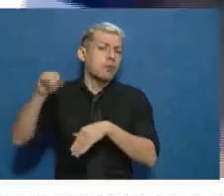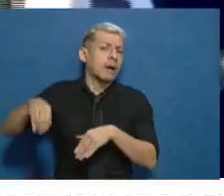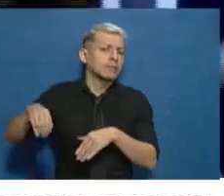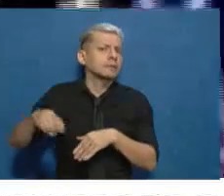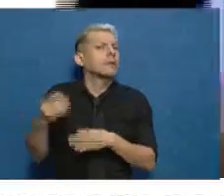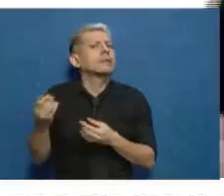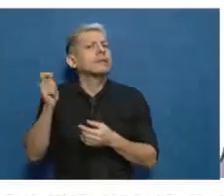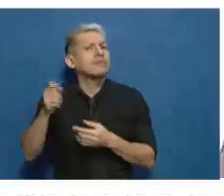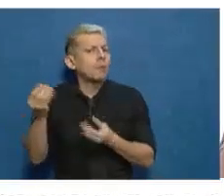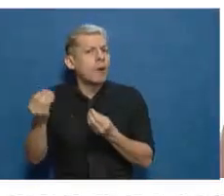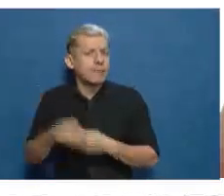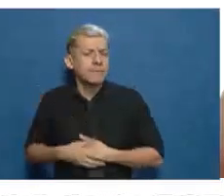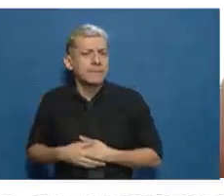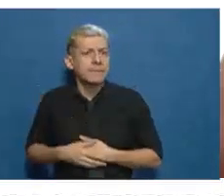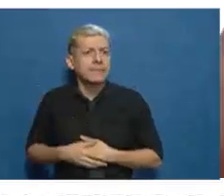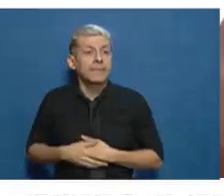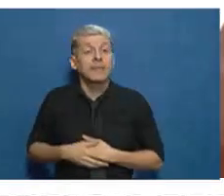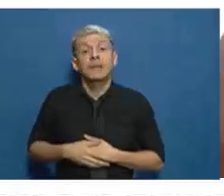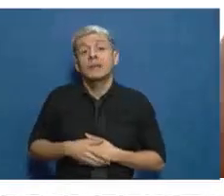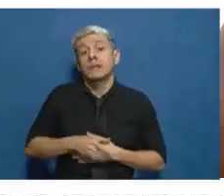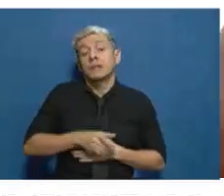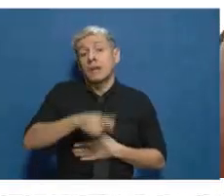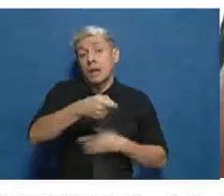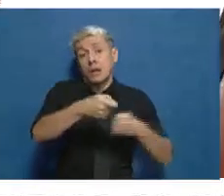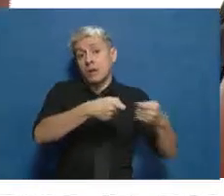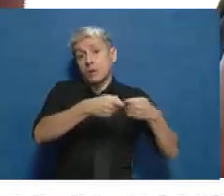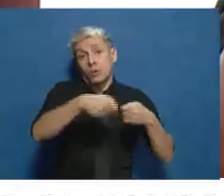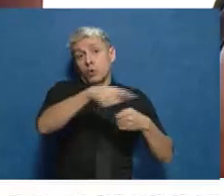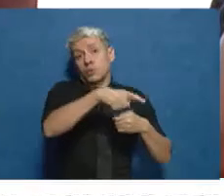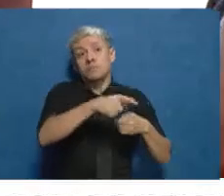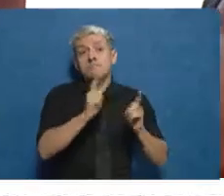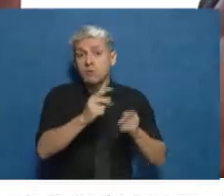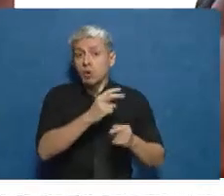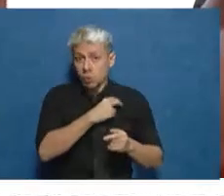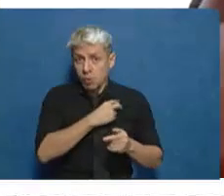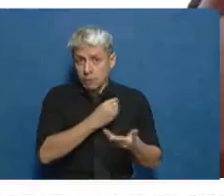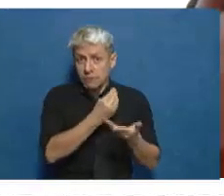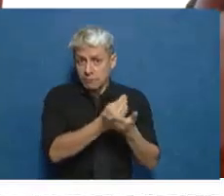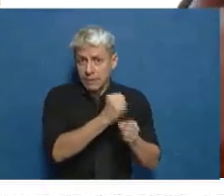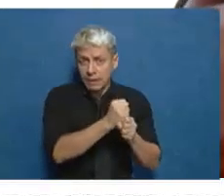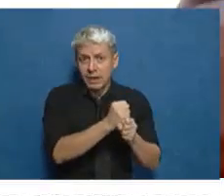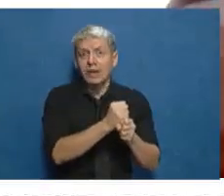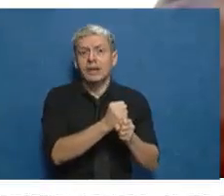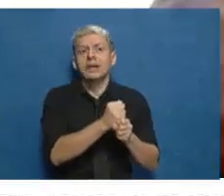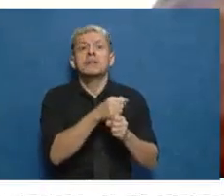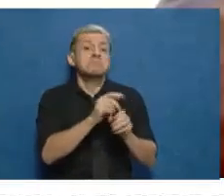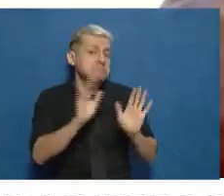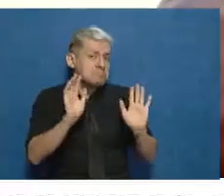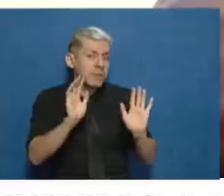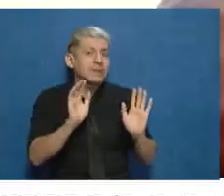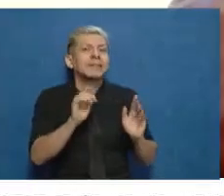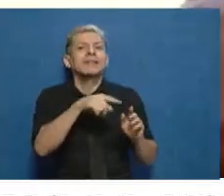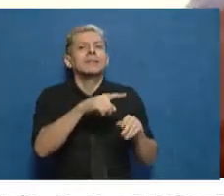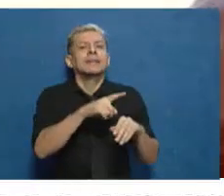menos? Bueno, lo único son los cuentapropistas, aquellos locales que son atendidos por sus propios dueños con un colaborador que no le da el tiempo